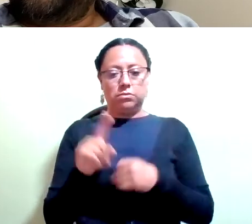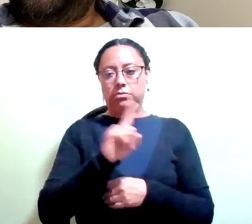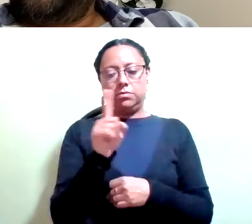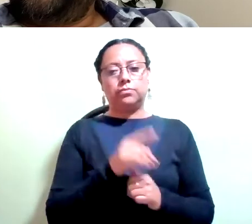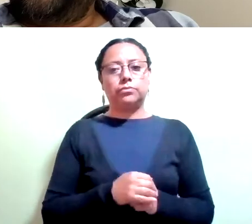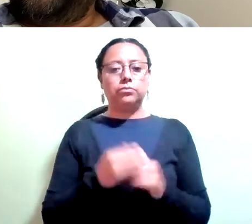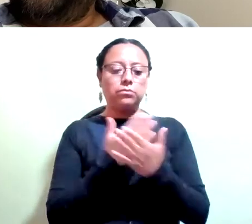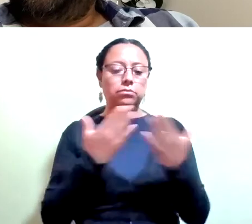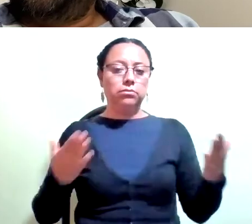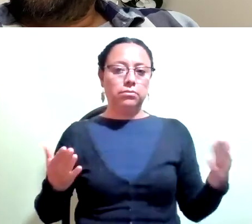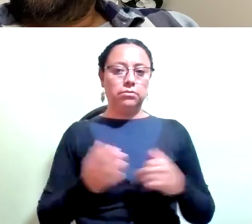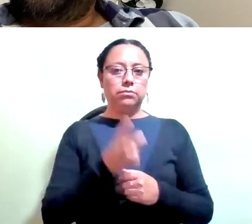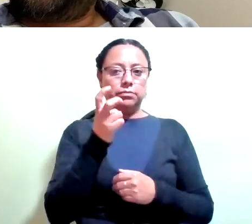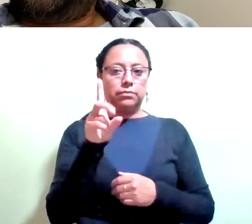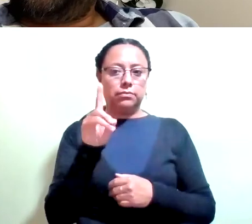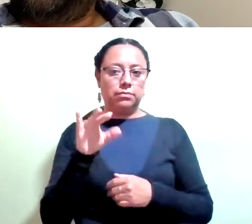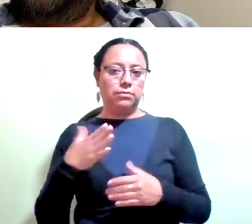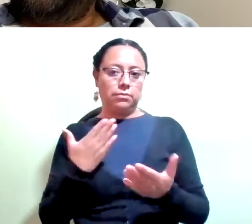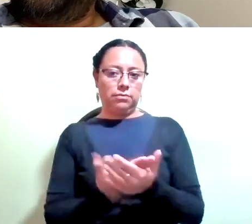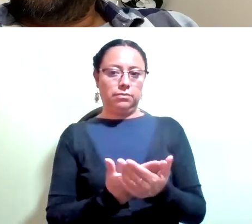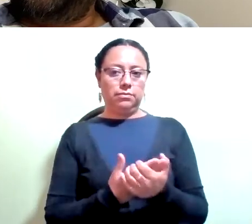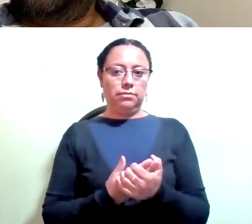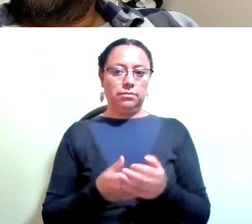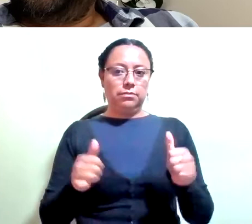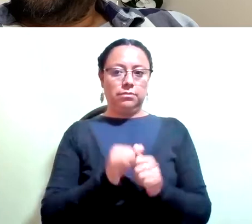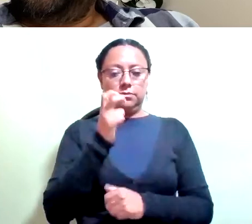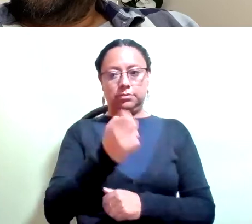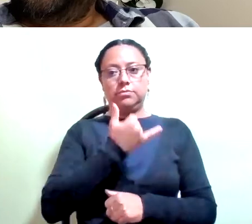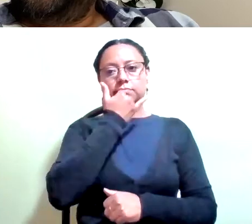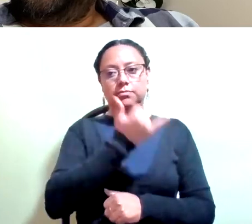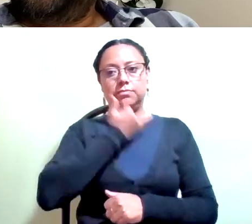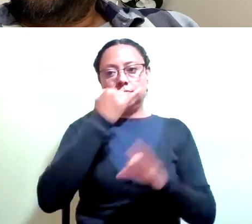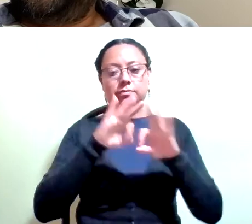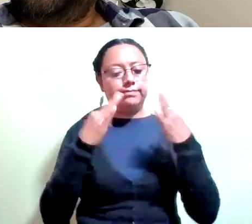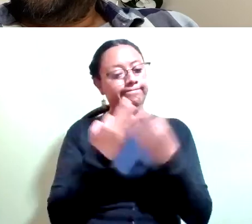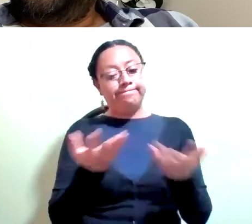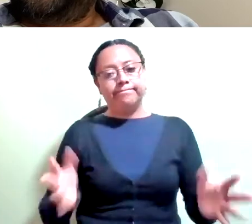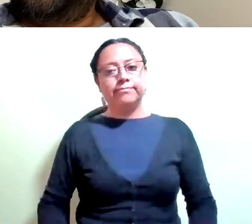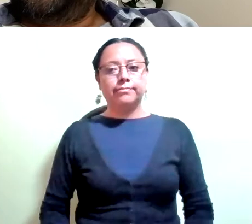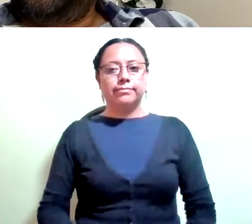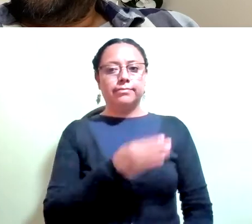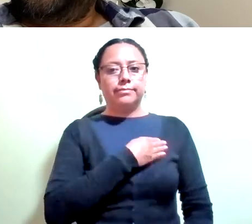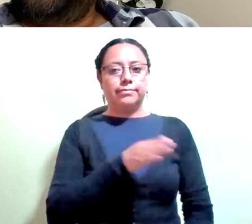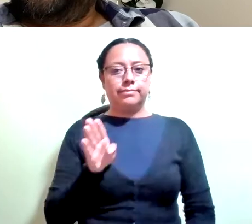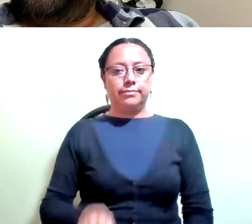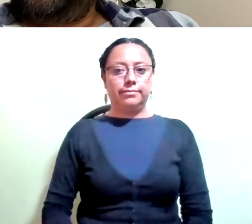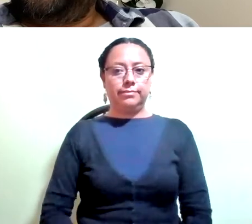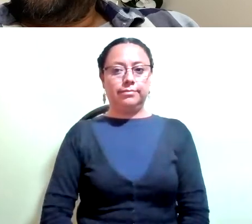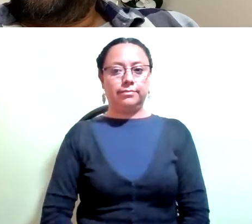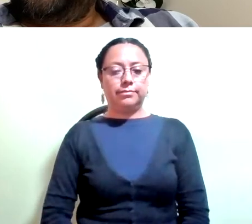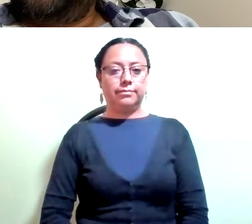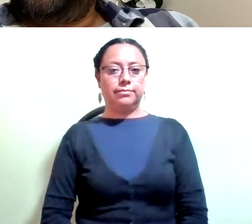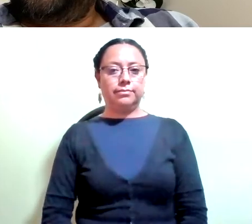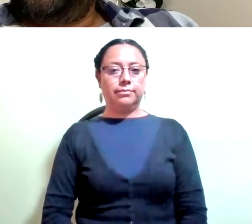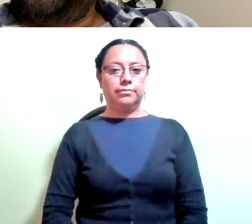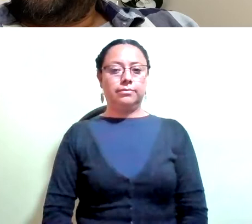el dictamen, como lo estamos aprobando, con estos errores tan graves de forma, pues bueno, qué exhibida nos estamos dando de incluso ni siquiera cambiarle